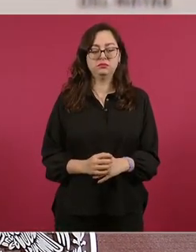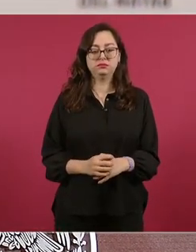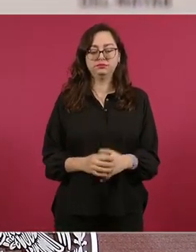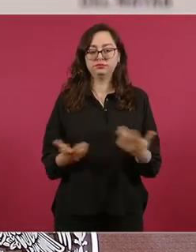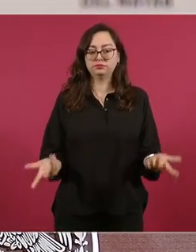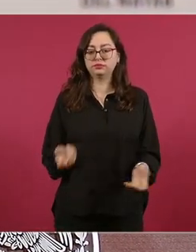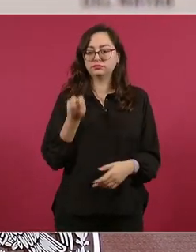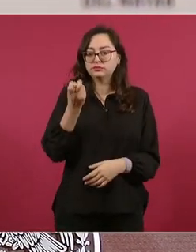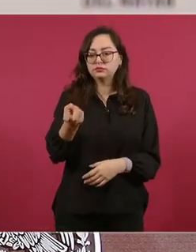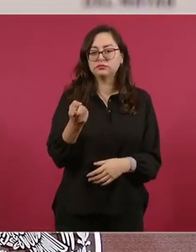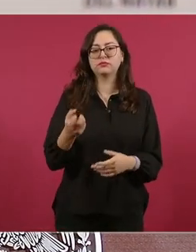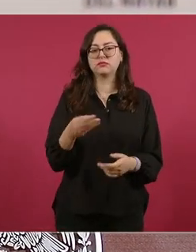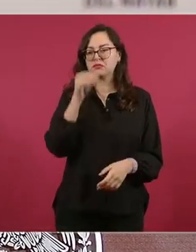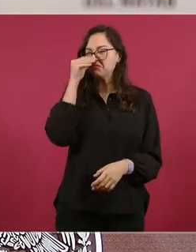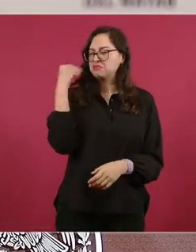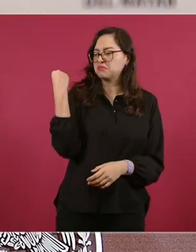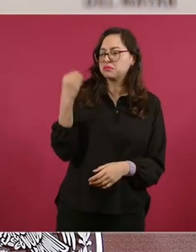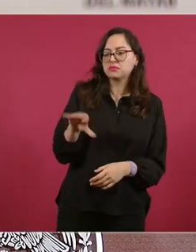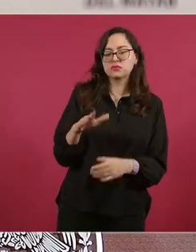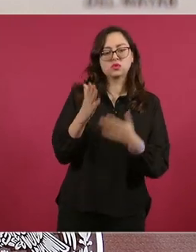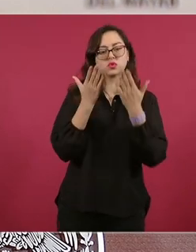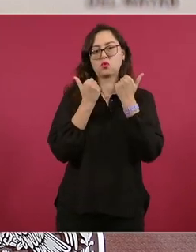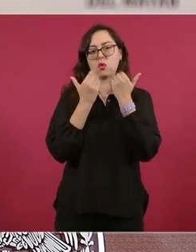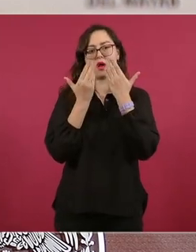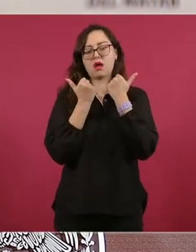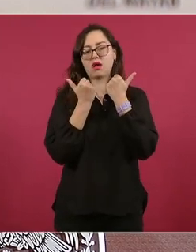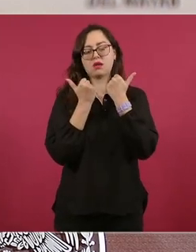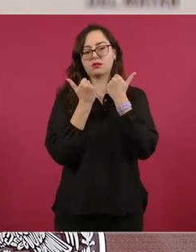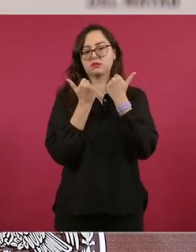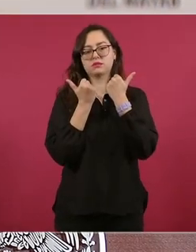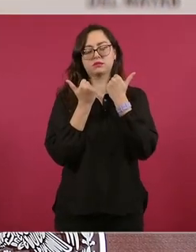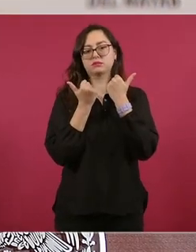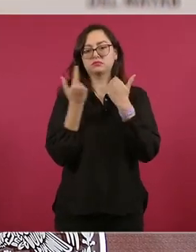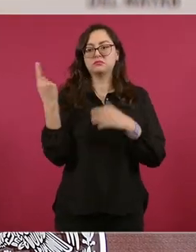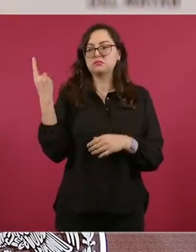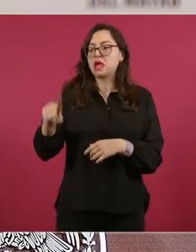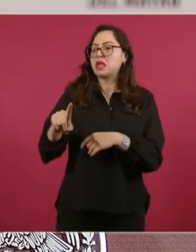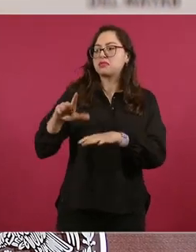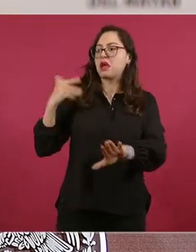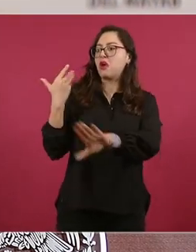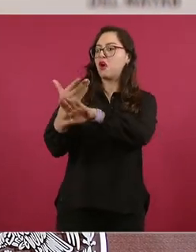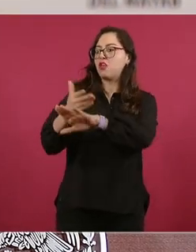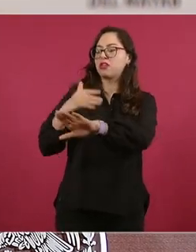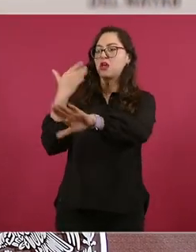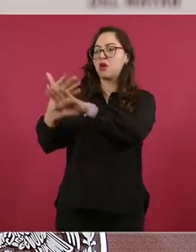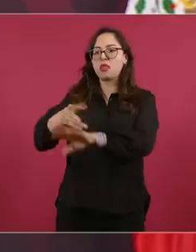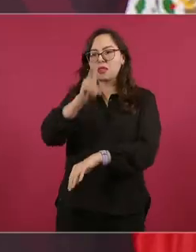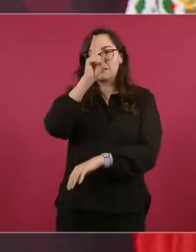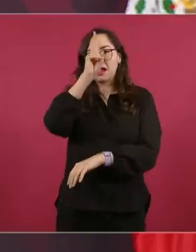fabricación de delitos, ¿sí? No hay consigna en contra de nadie.